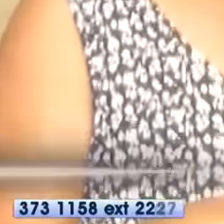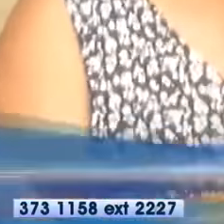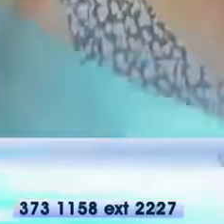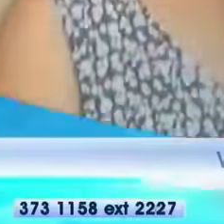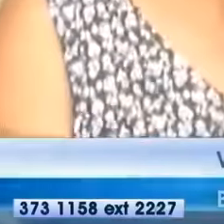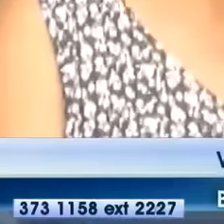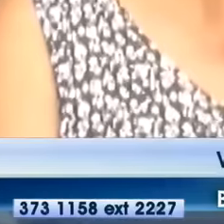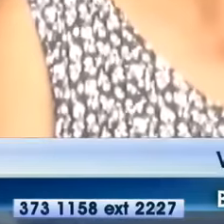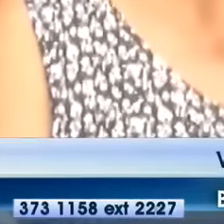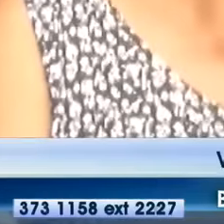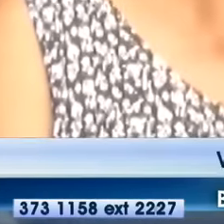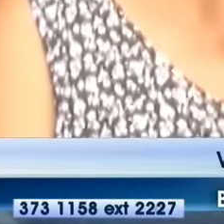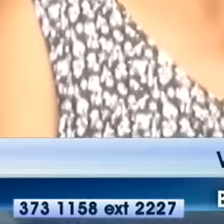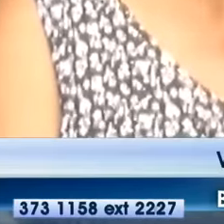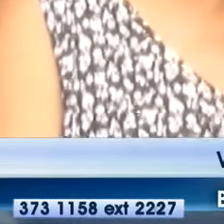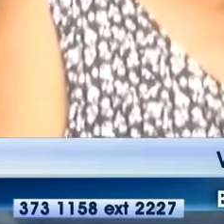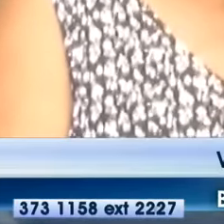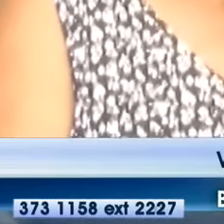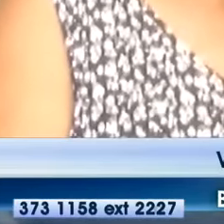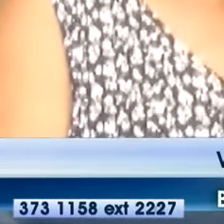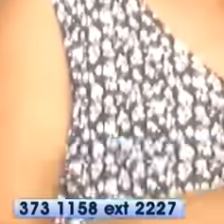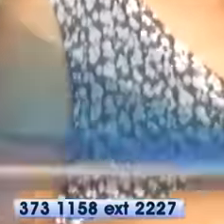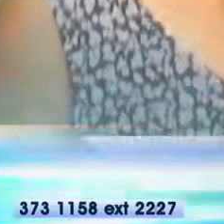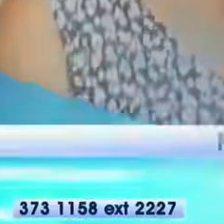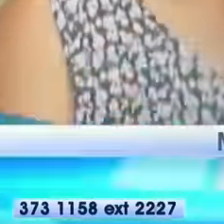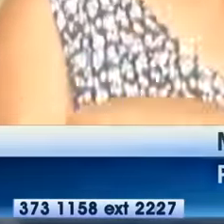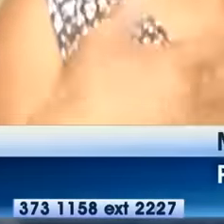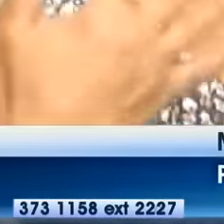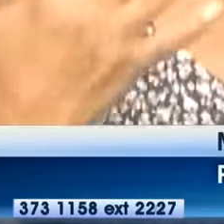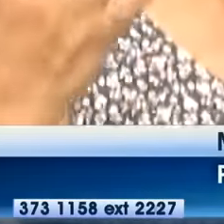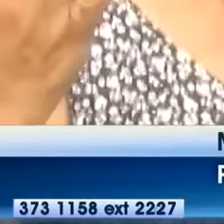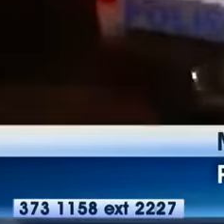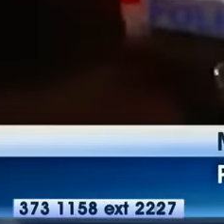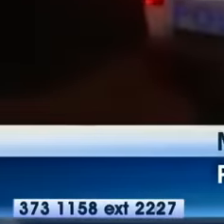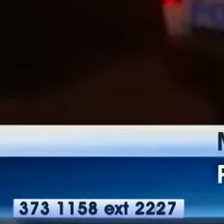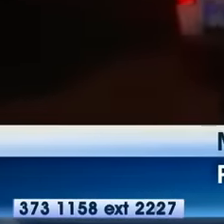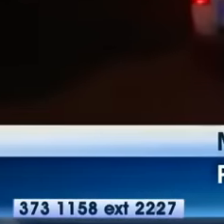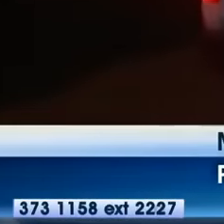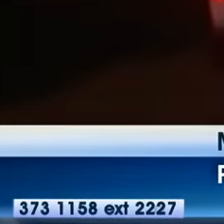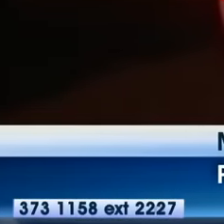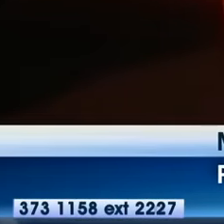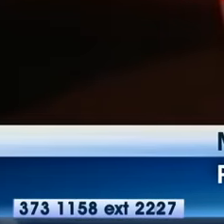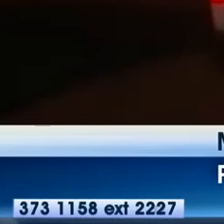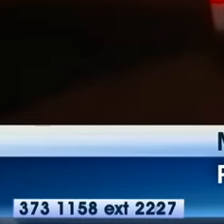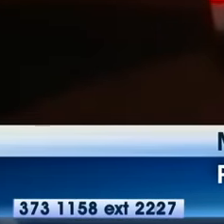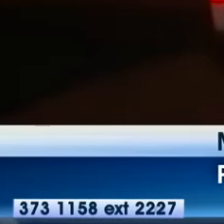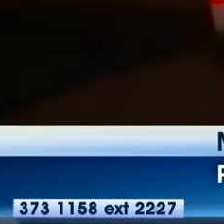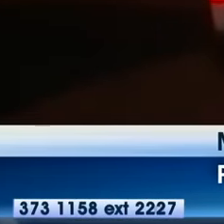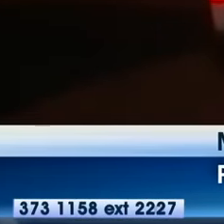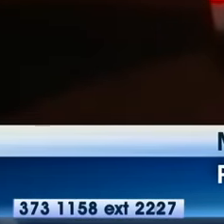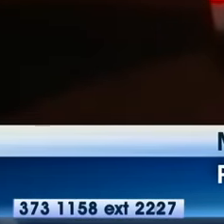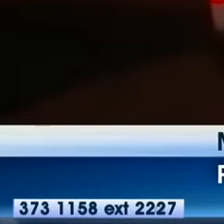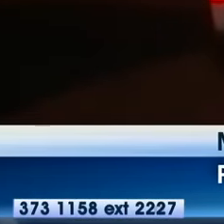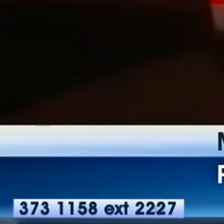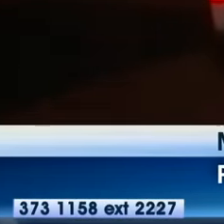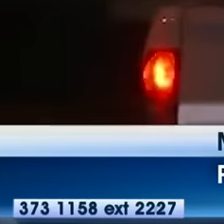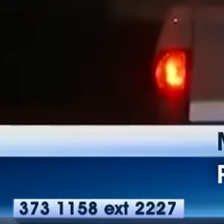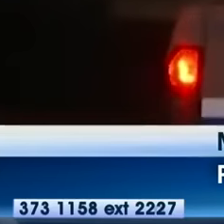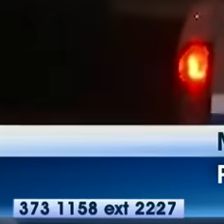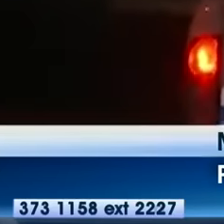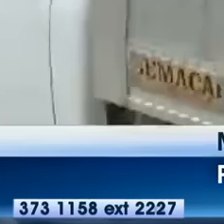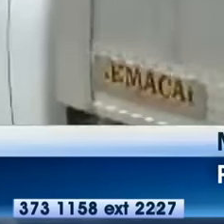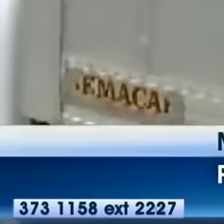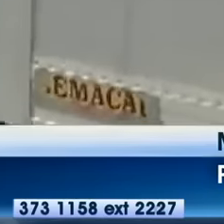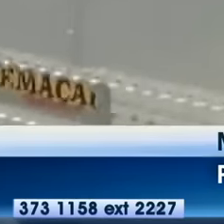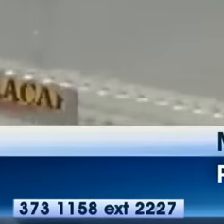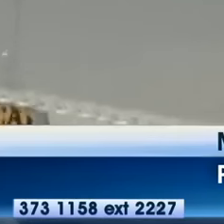con ella, ella se portaba bien. Ahí si no sabemos de en lo que cabe adentro, cómo era la vida de